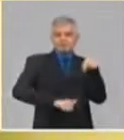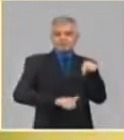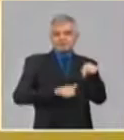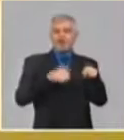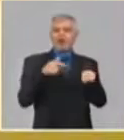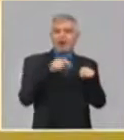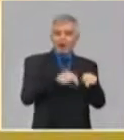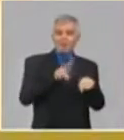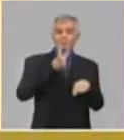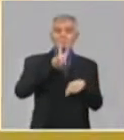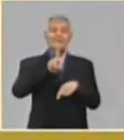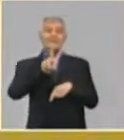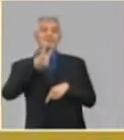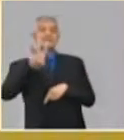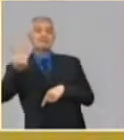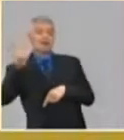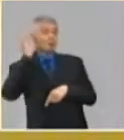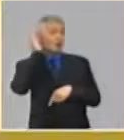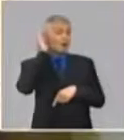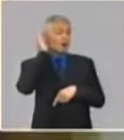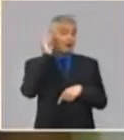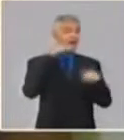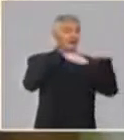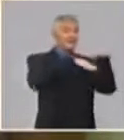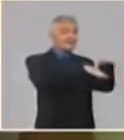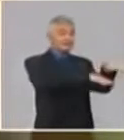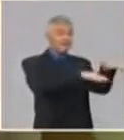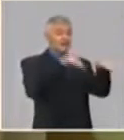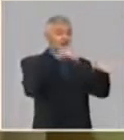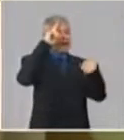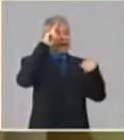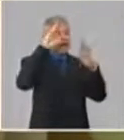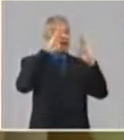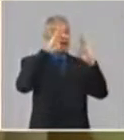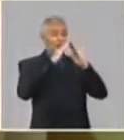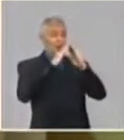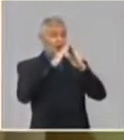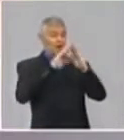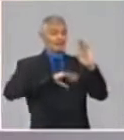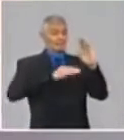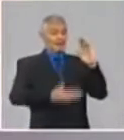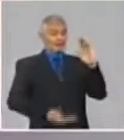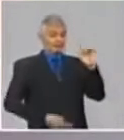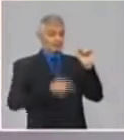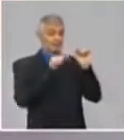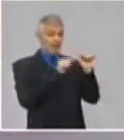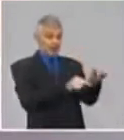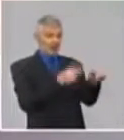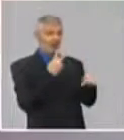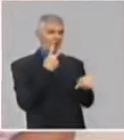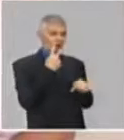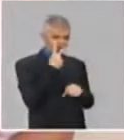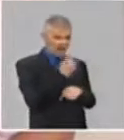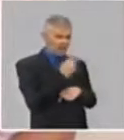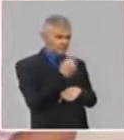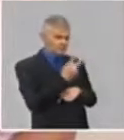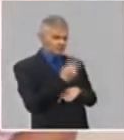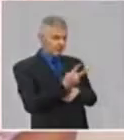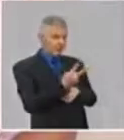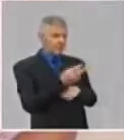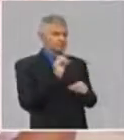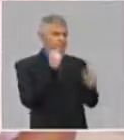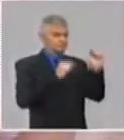23 está antes ingresadas en el hogar materno o sur en la ciudad cabecera reciben atención médica priorizada y se